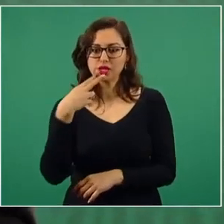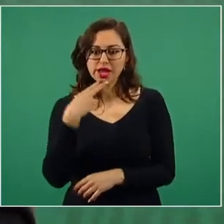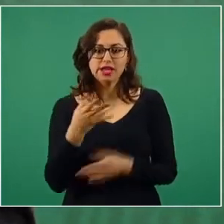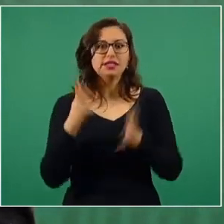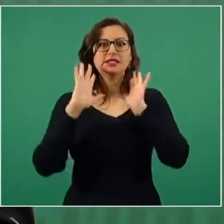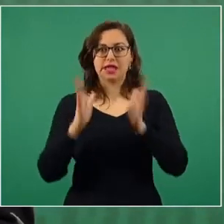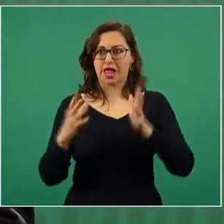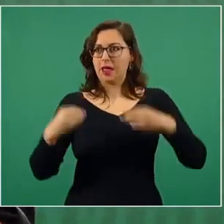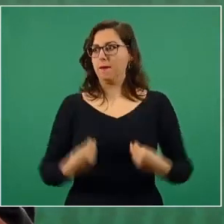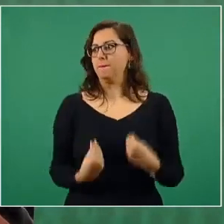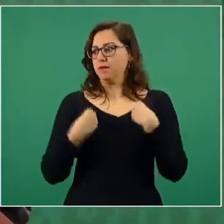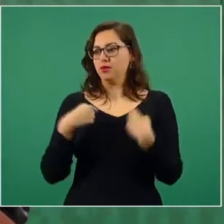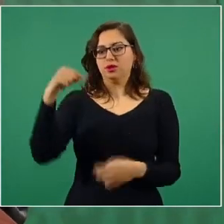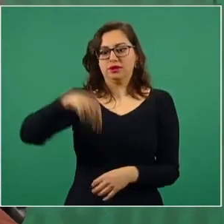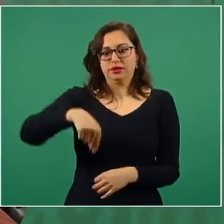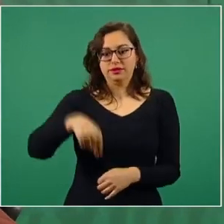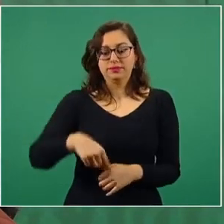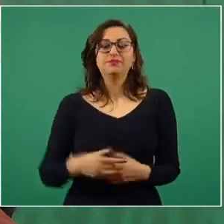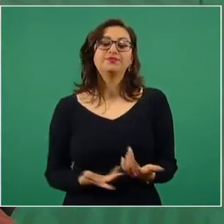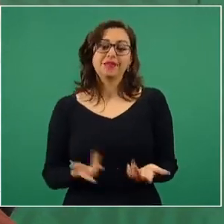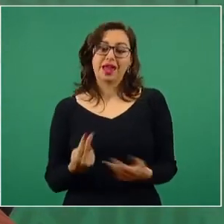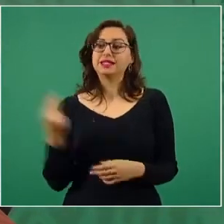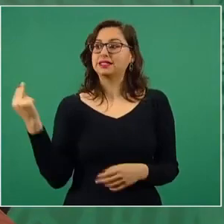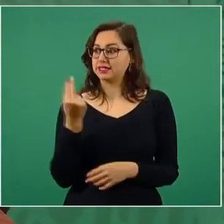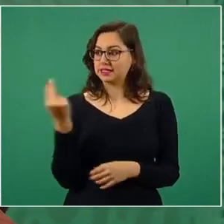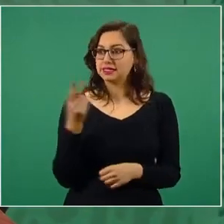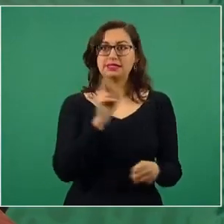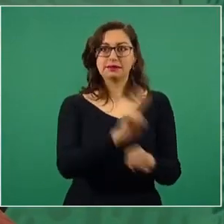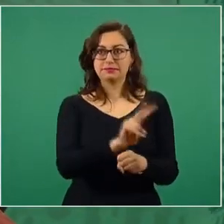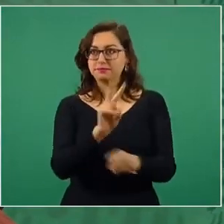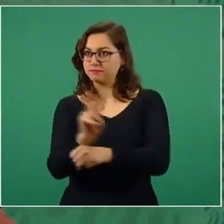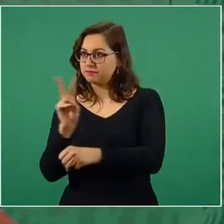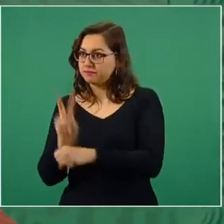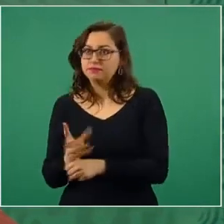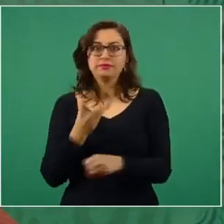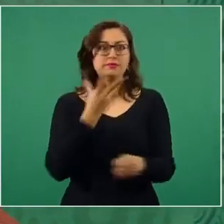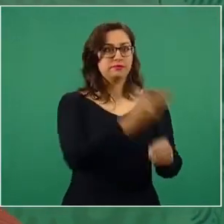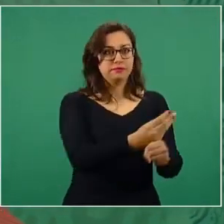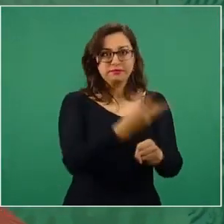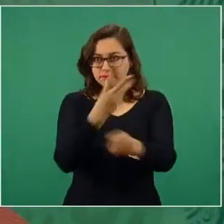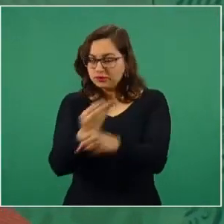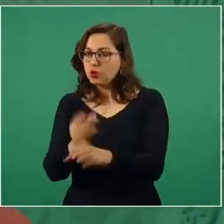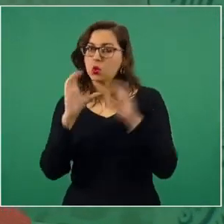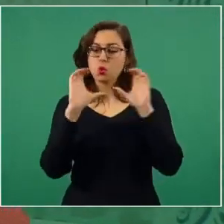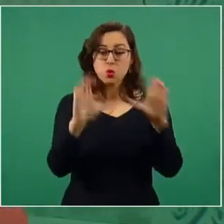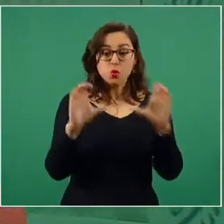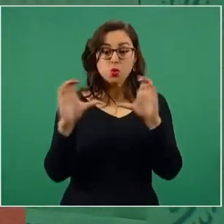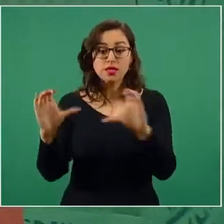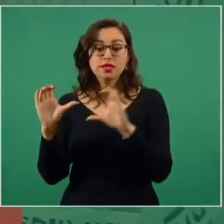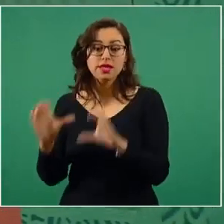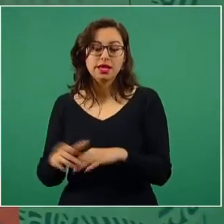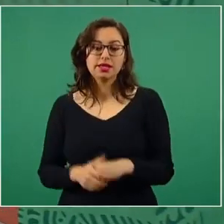cuide. Antes dominaba el palacio